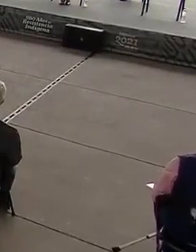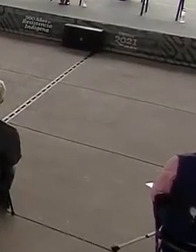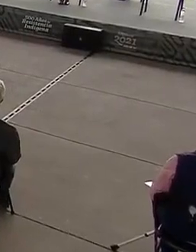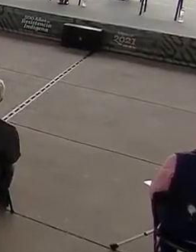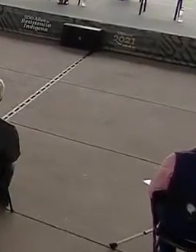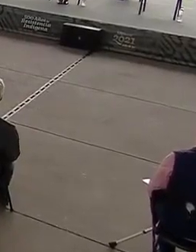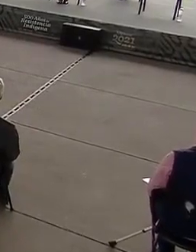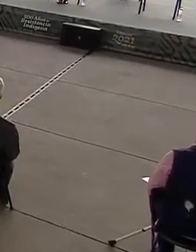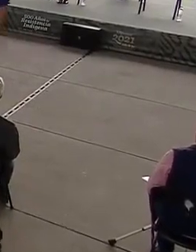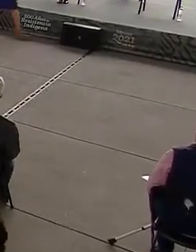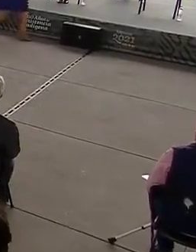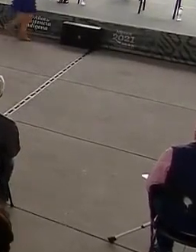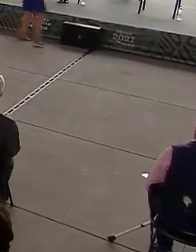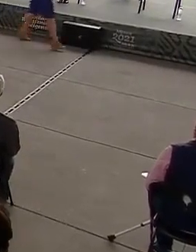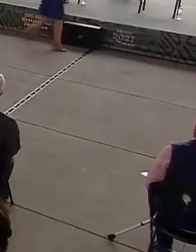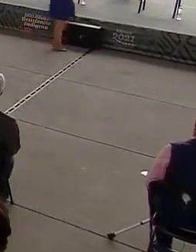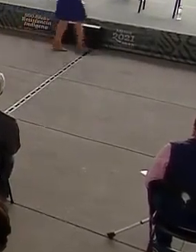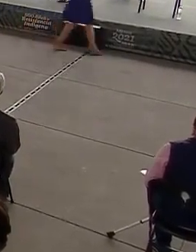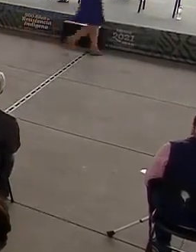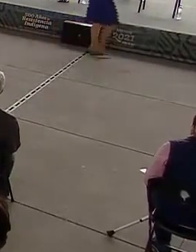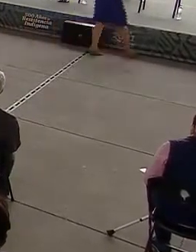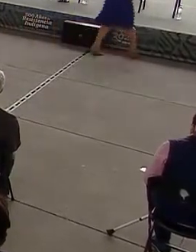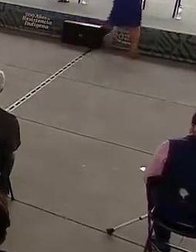Buenos días. Hola.